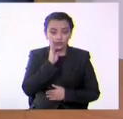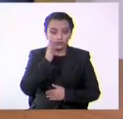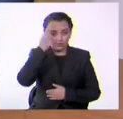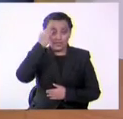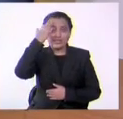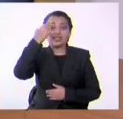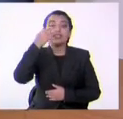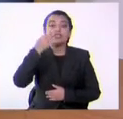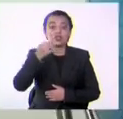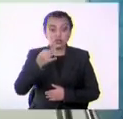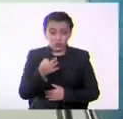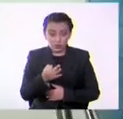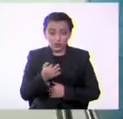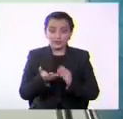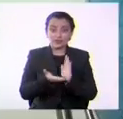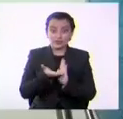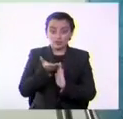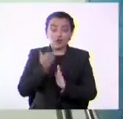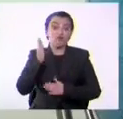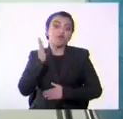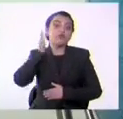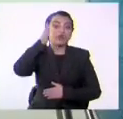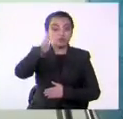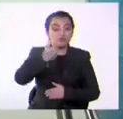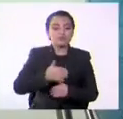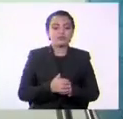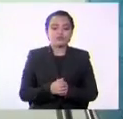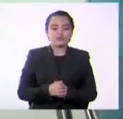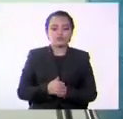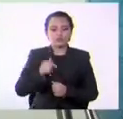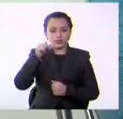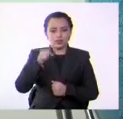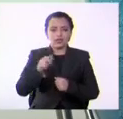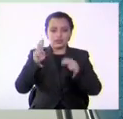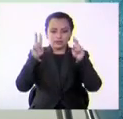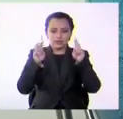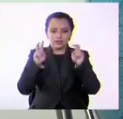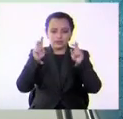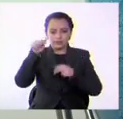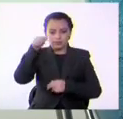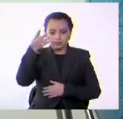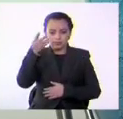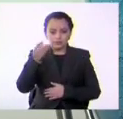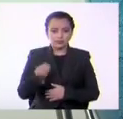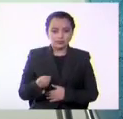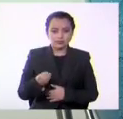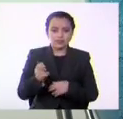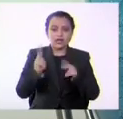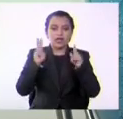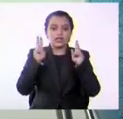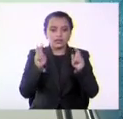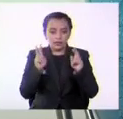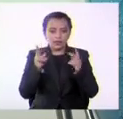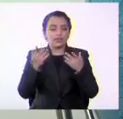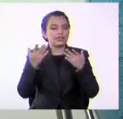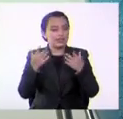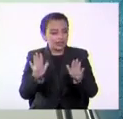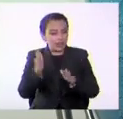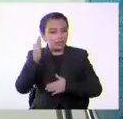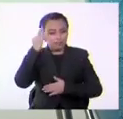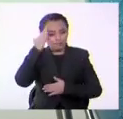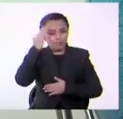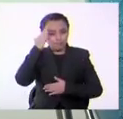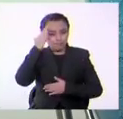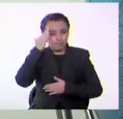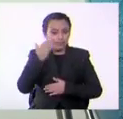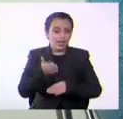decisiones. Totalmente, y precisamente el tema que vamos a estar abordando en este día son temas que ya los habíamos